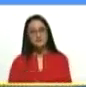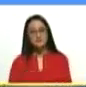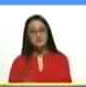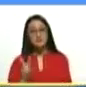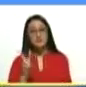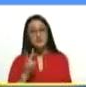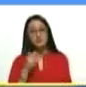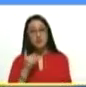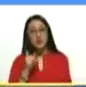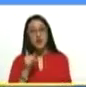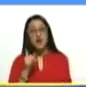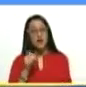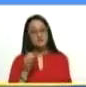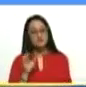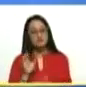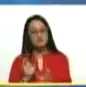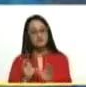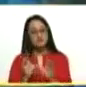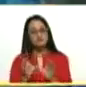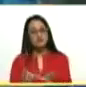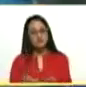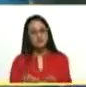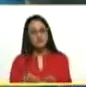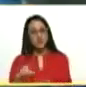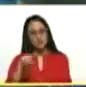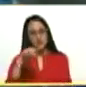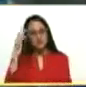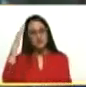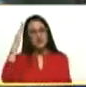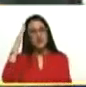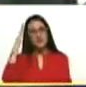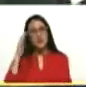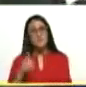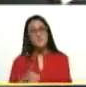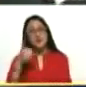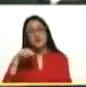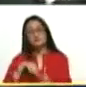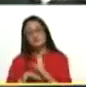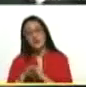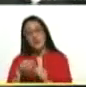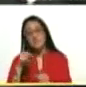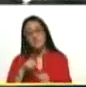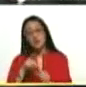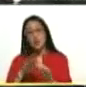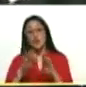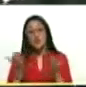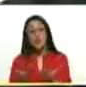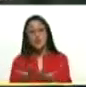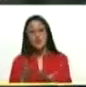Venezuela tiene certificada, como ustedes conocen, la mayor reserva petrolera del